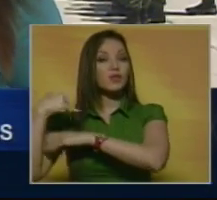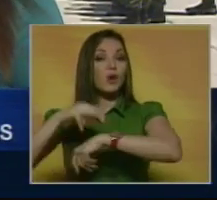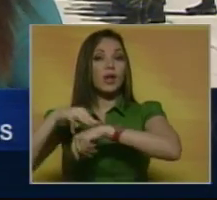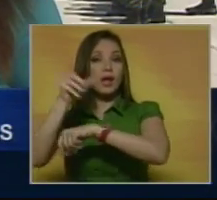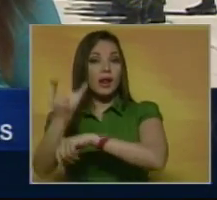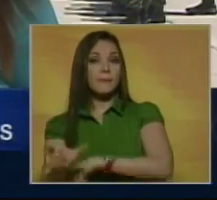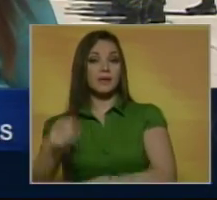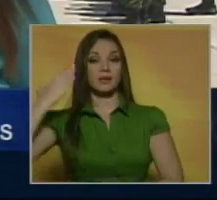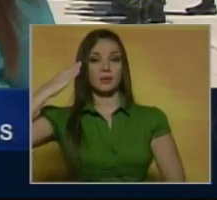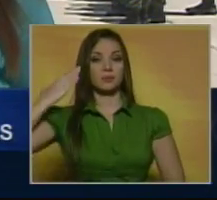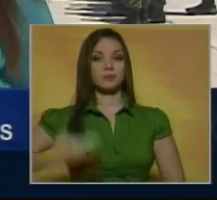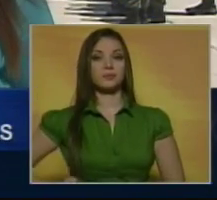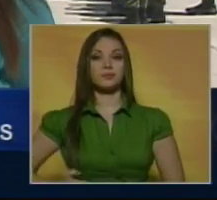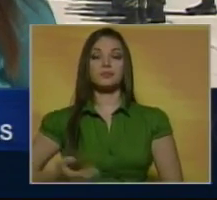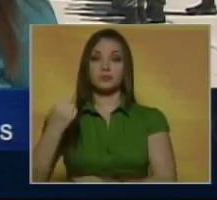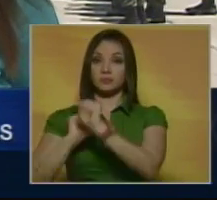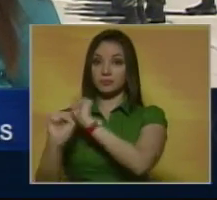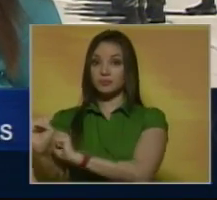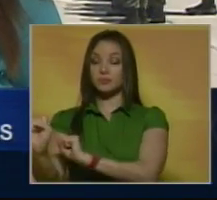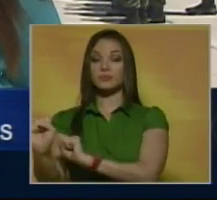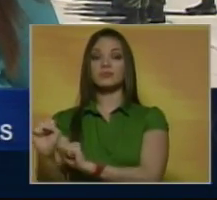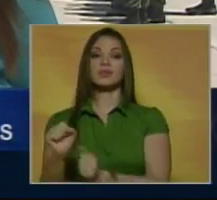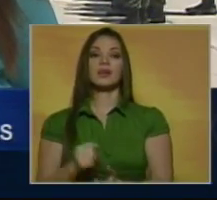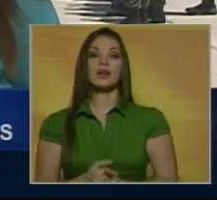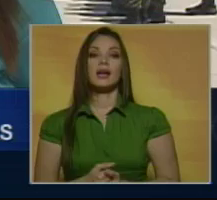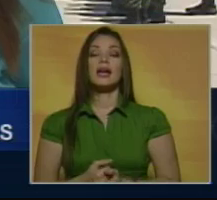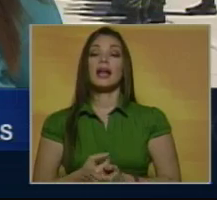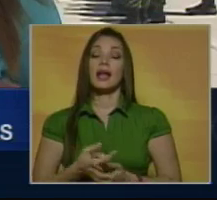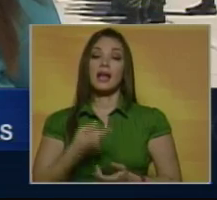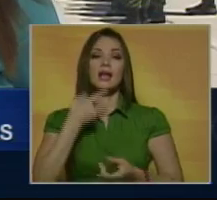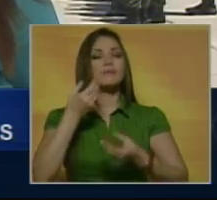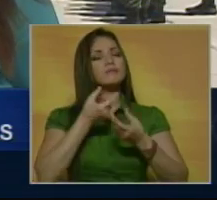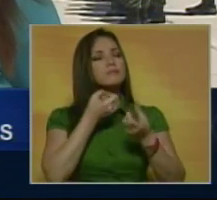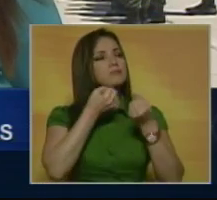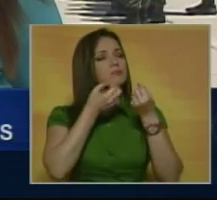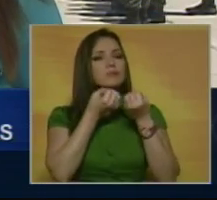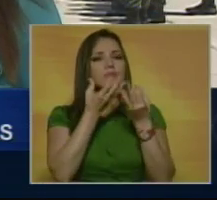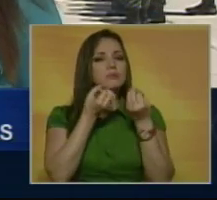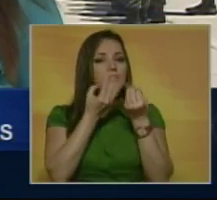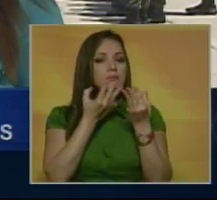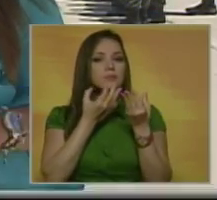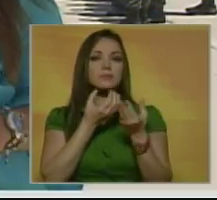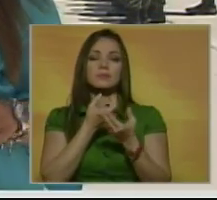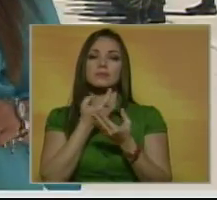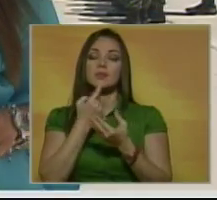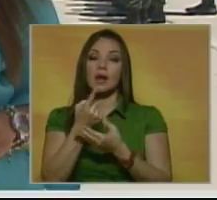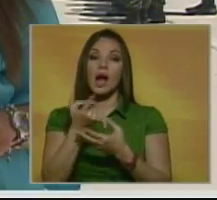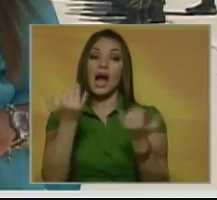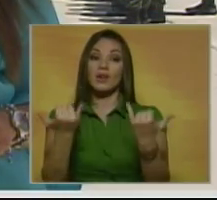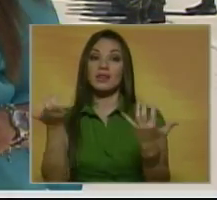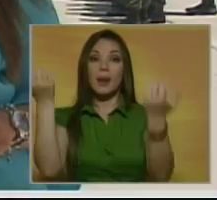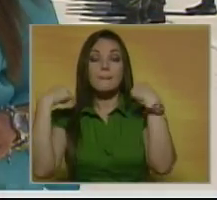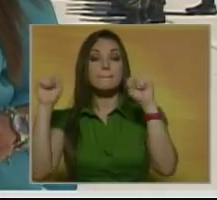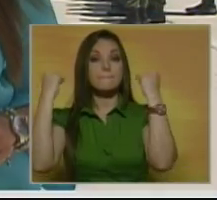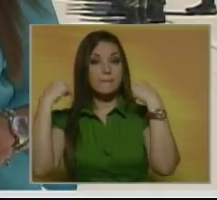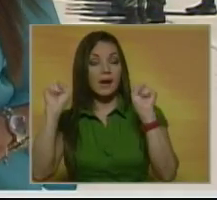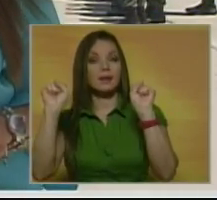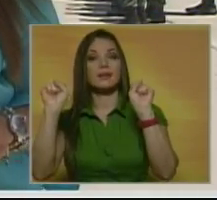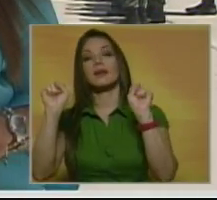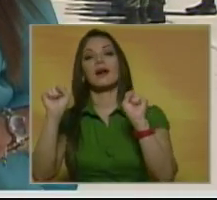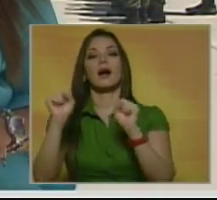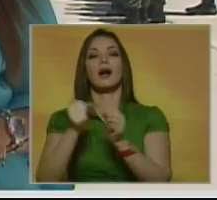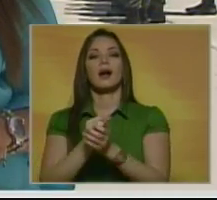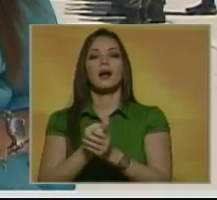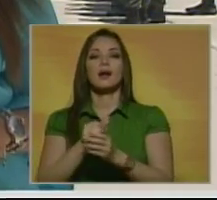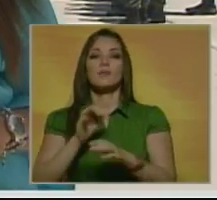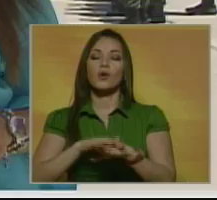la Defensa, general en jefe Vladimir Padrino López, ofreció unas declaraciones en el marco de uno de los actos por motivo del